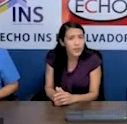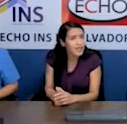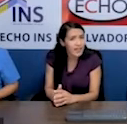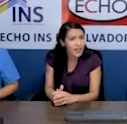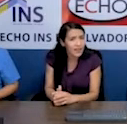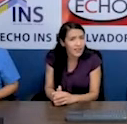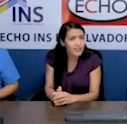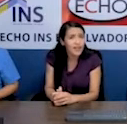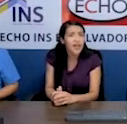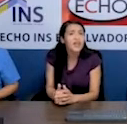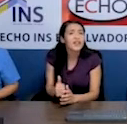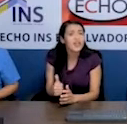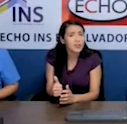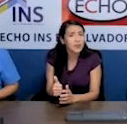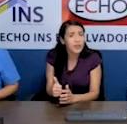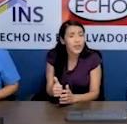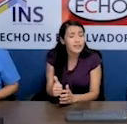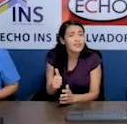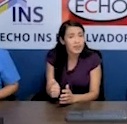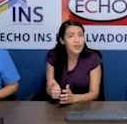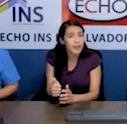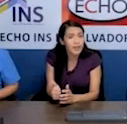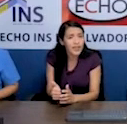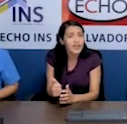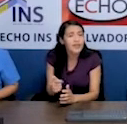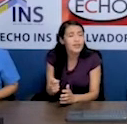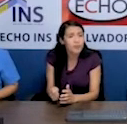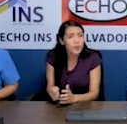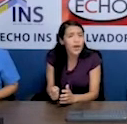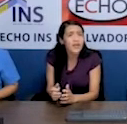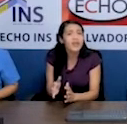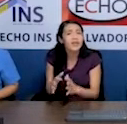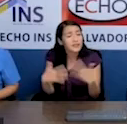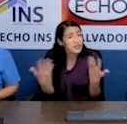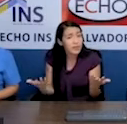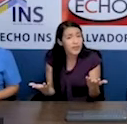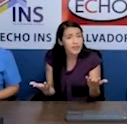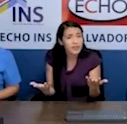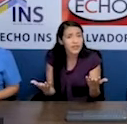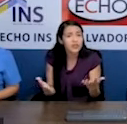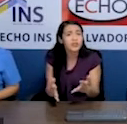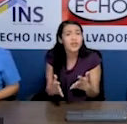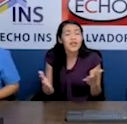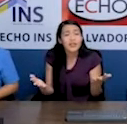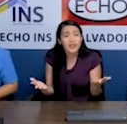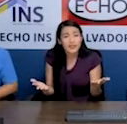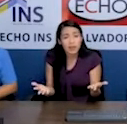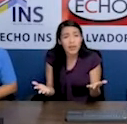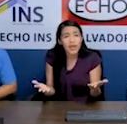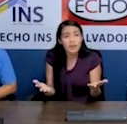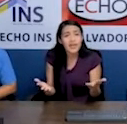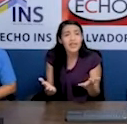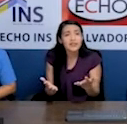de células no pequeñas a la cabeza, cáncer pulmonar de células pequeñas, linfoma, cánceres metastásicos,